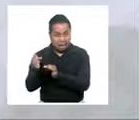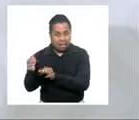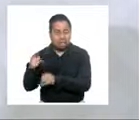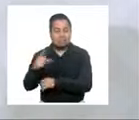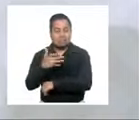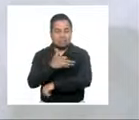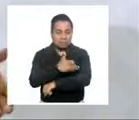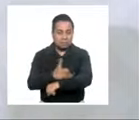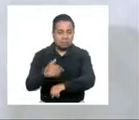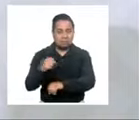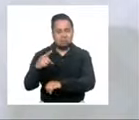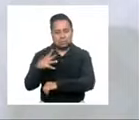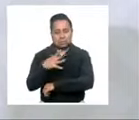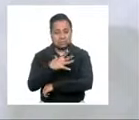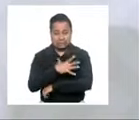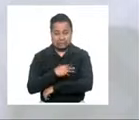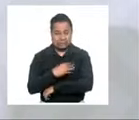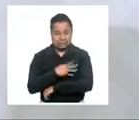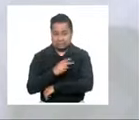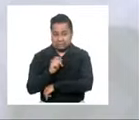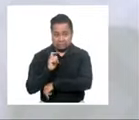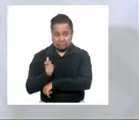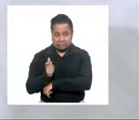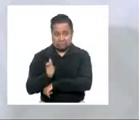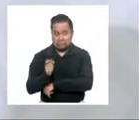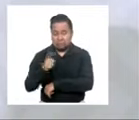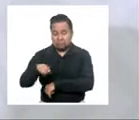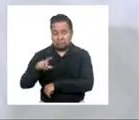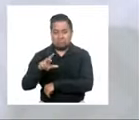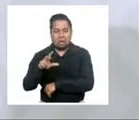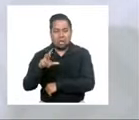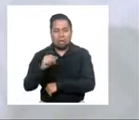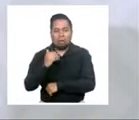con sus hijos y que no quiera